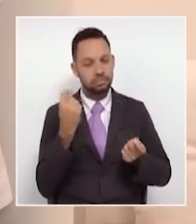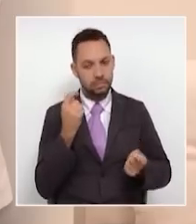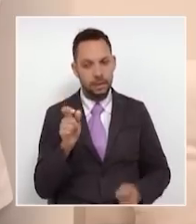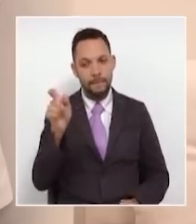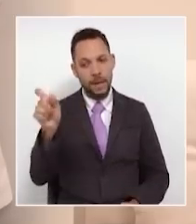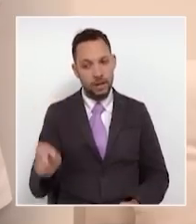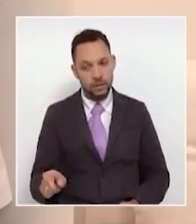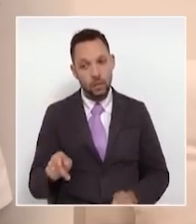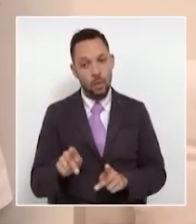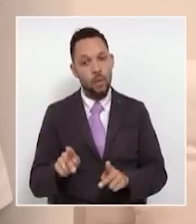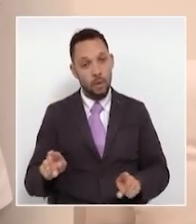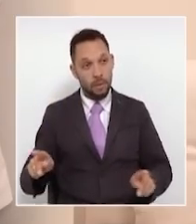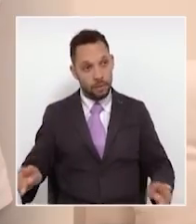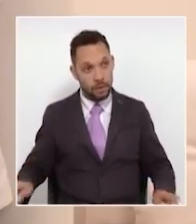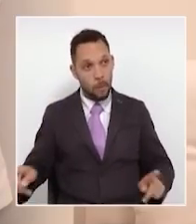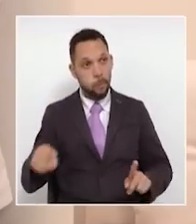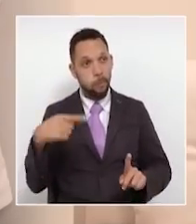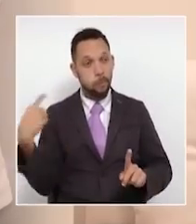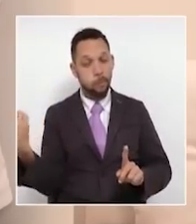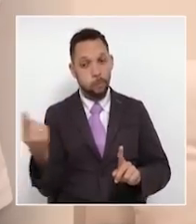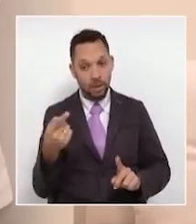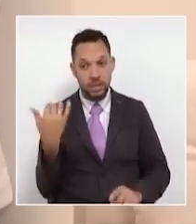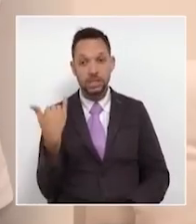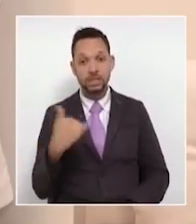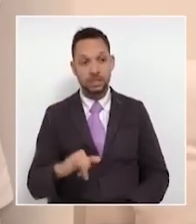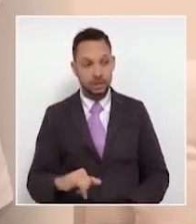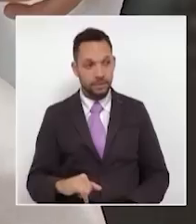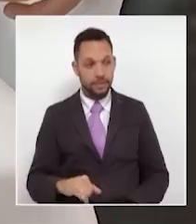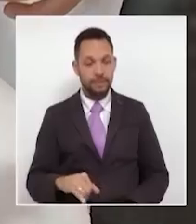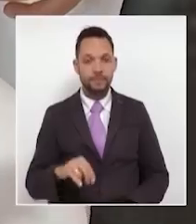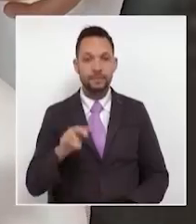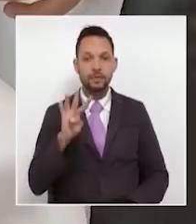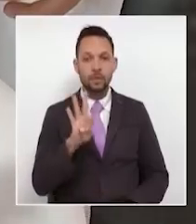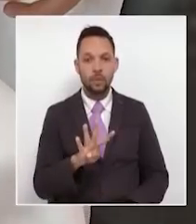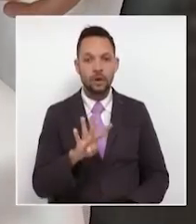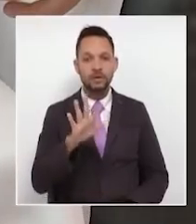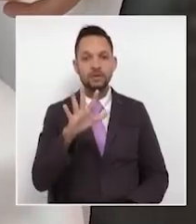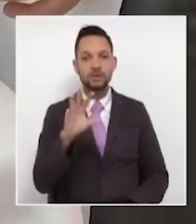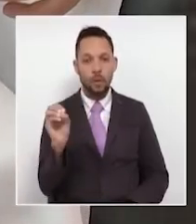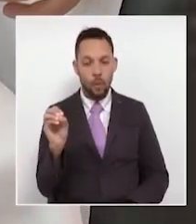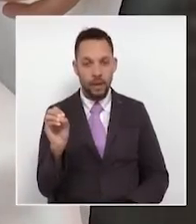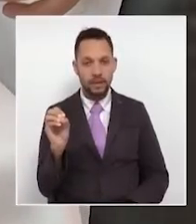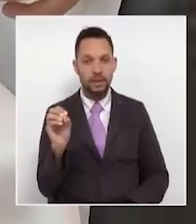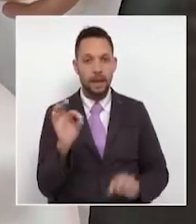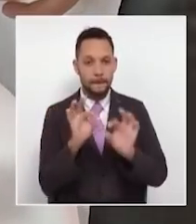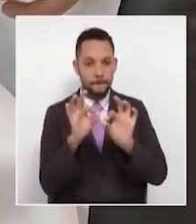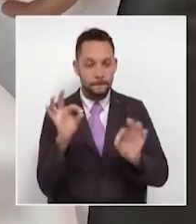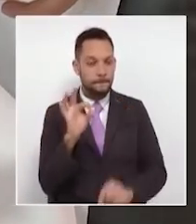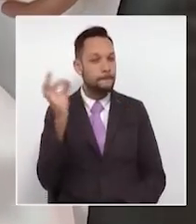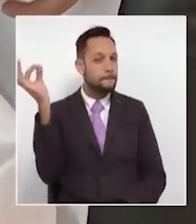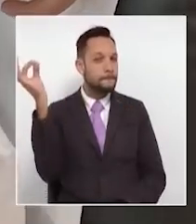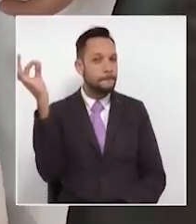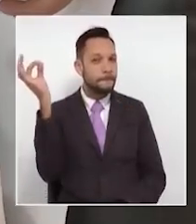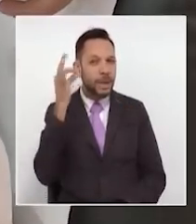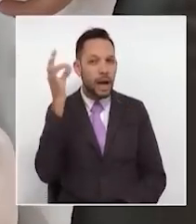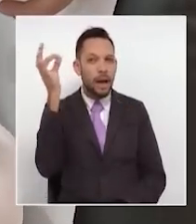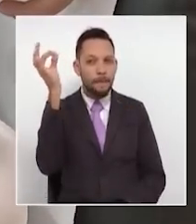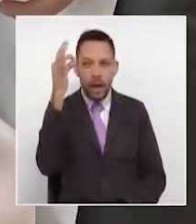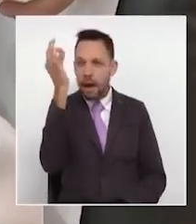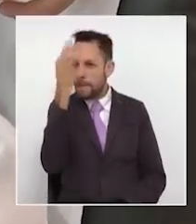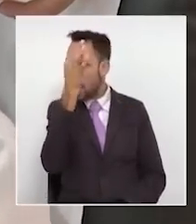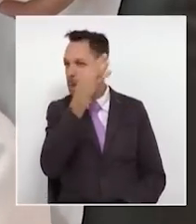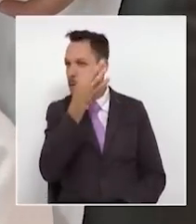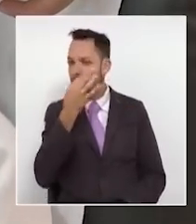mundo ustedes vieron algún programa donde me hicieron 450 inyecciones en la cara bajo estado de meditación lleva a tratar mientras